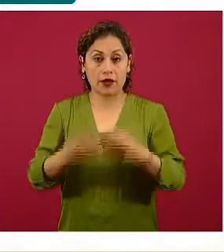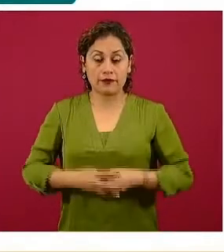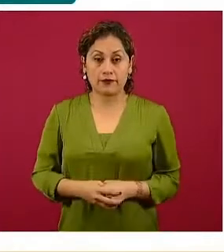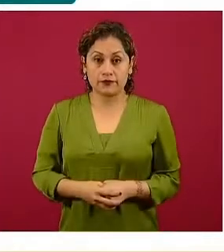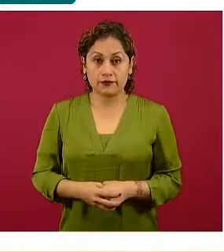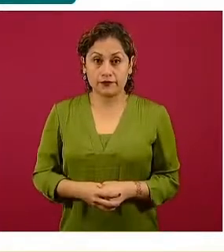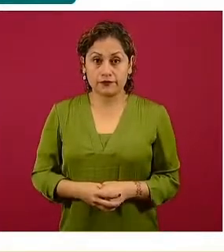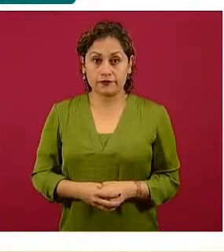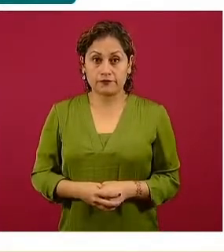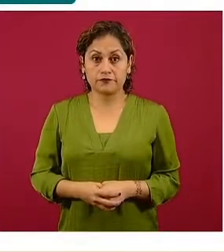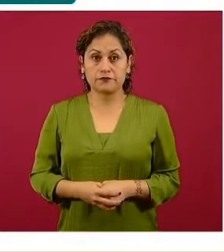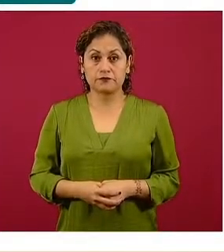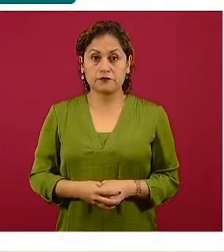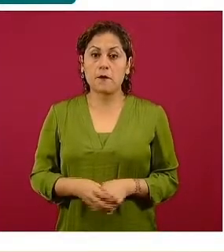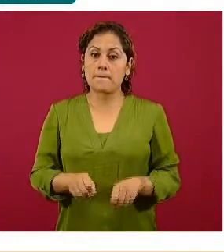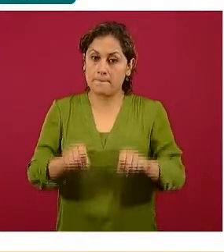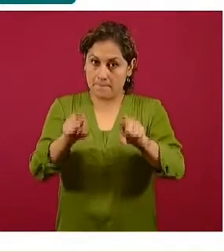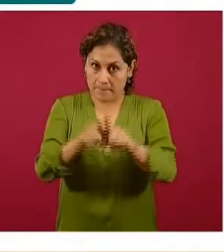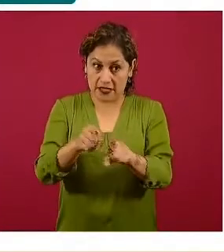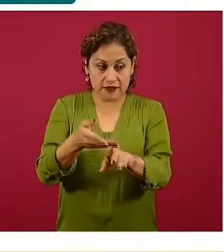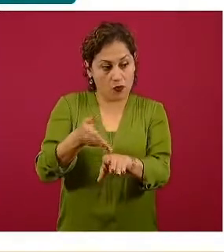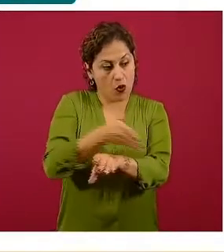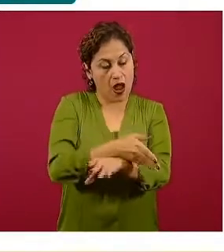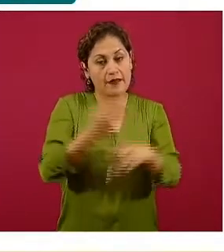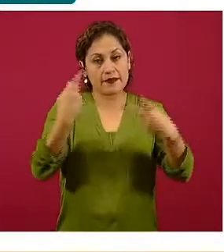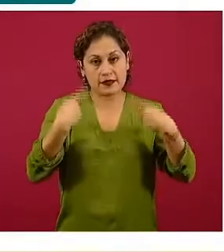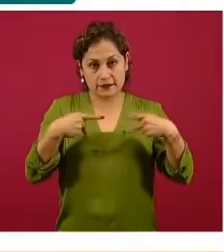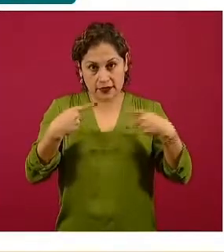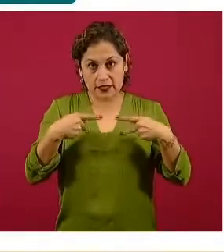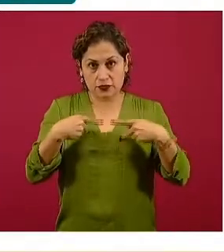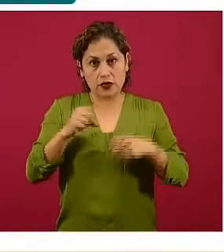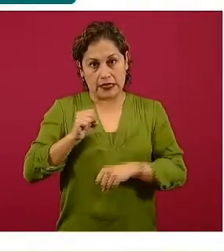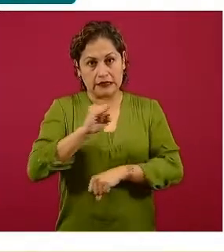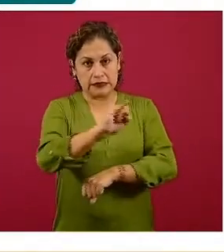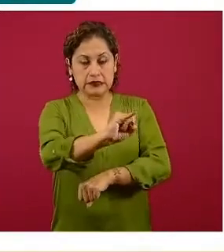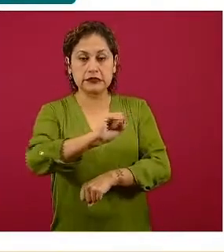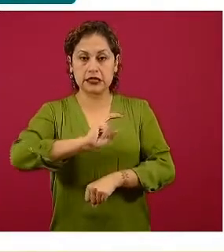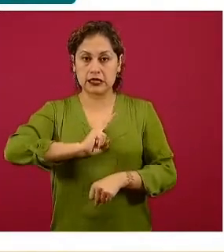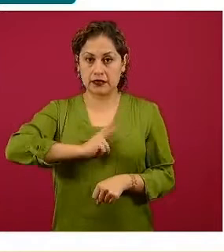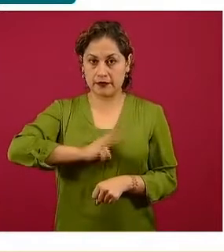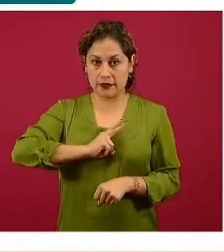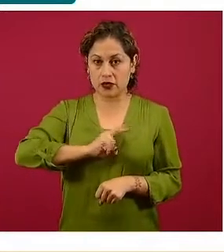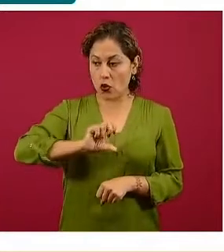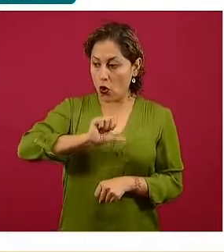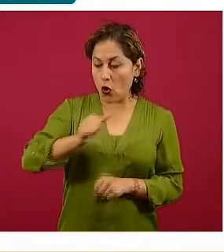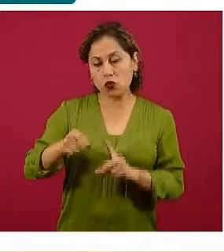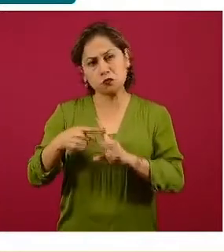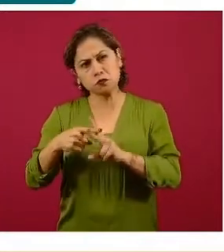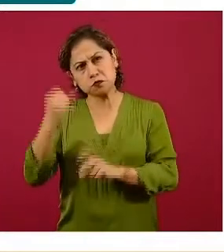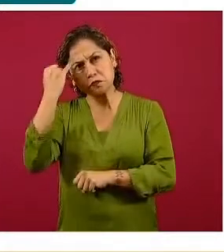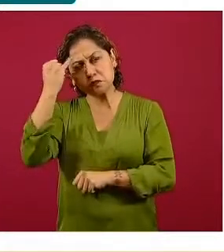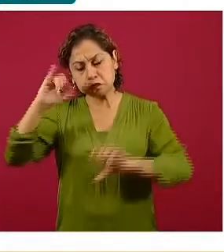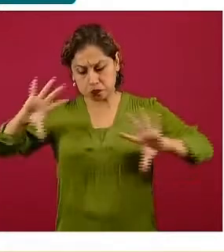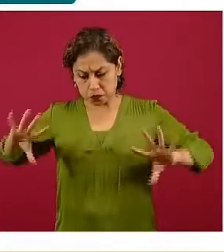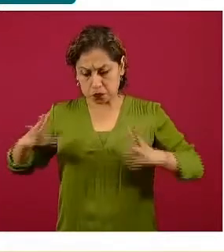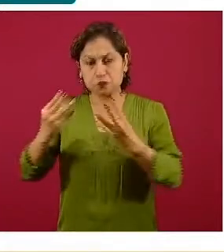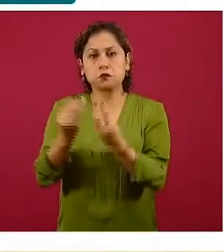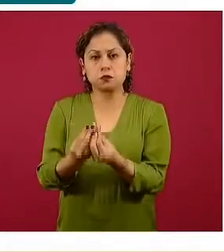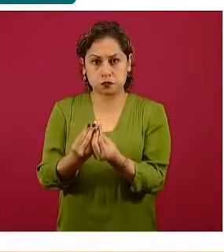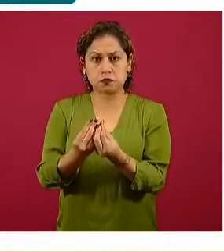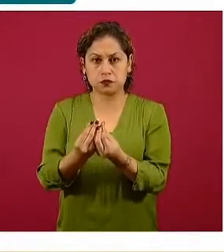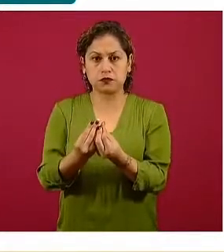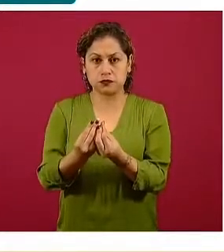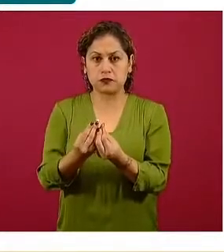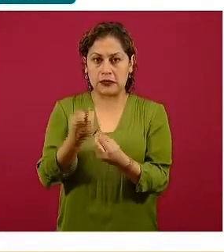casos confirmados que están en el sistema, y podemos decir que de seguro para el día de hoy ya son casos